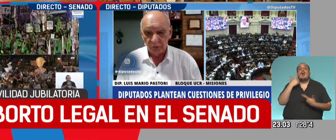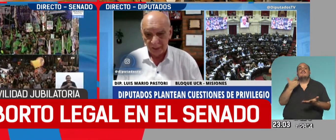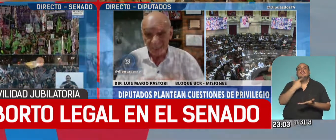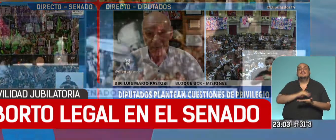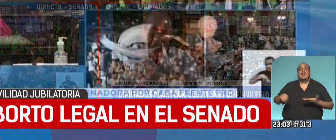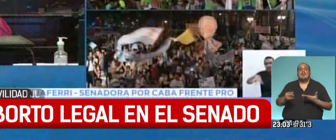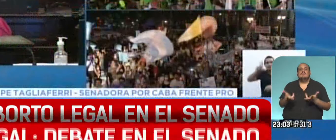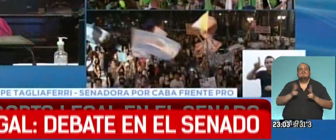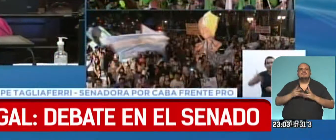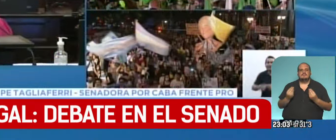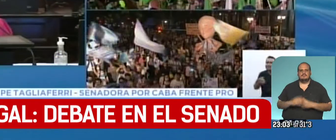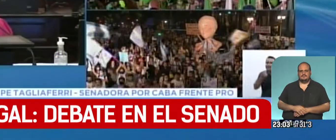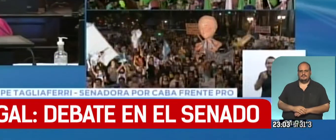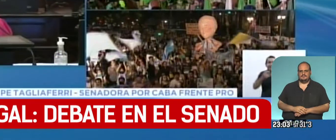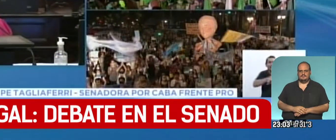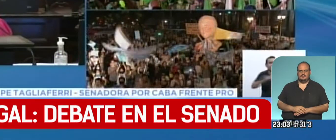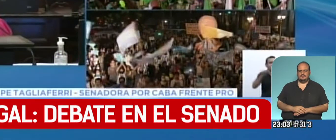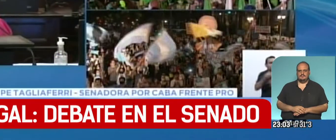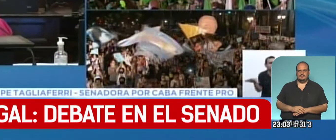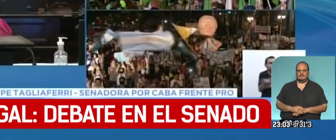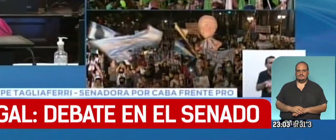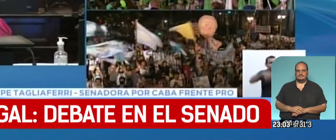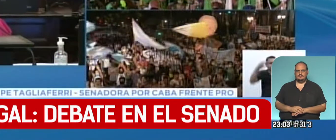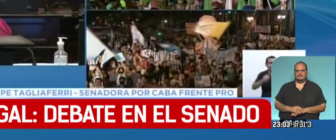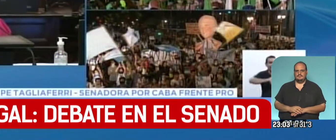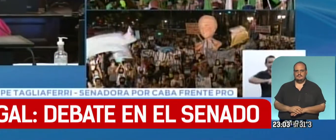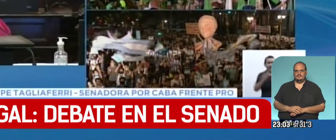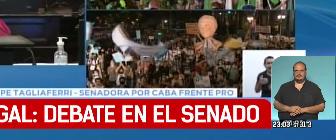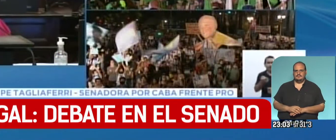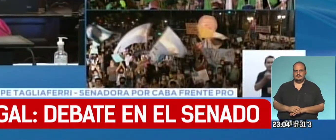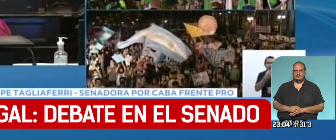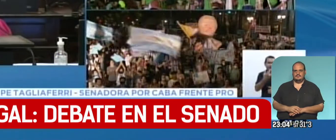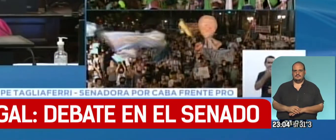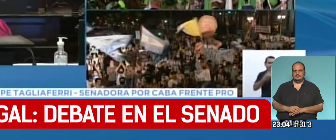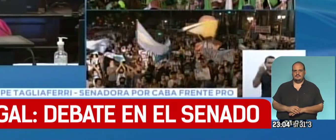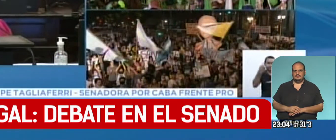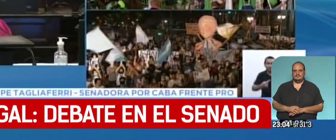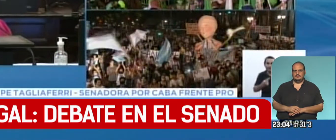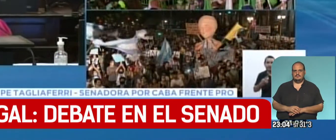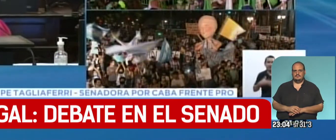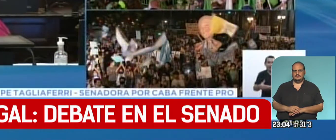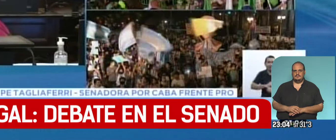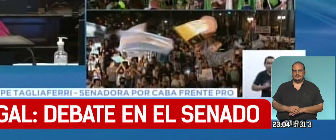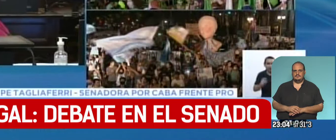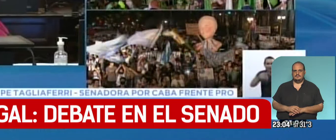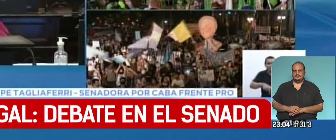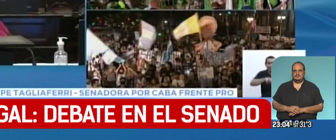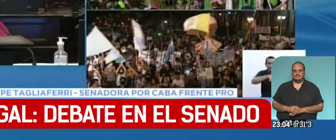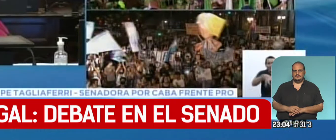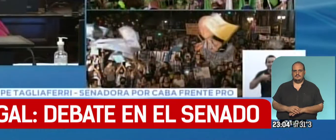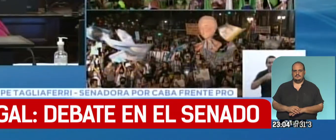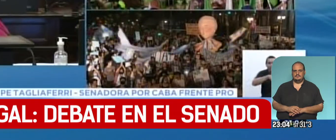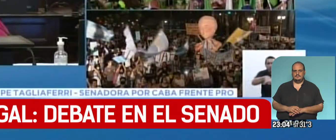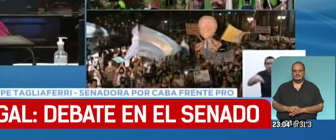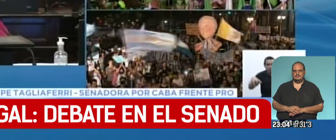senadora. Necesitamos información precisa y anticonceptivos gratuitos en cada salita de salud de este pueblo, de